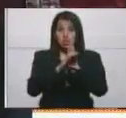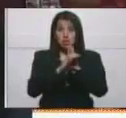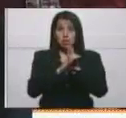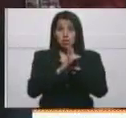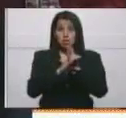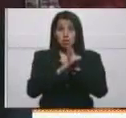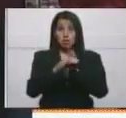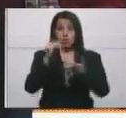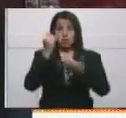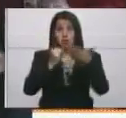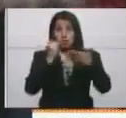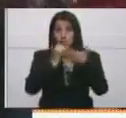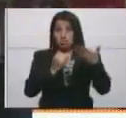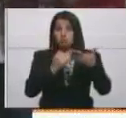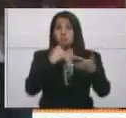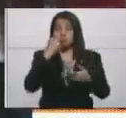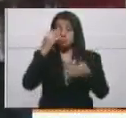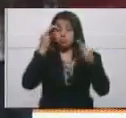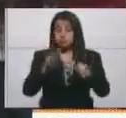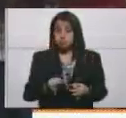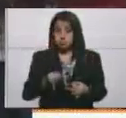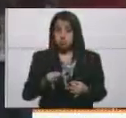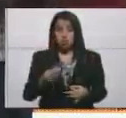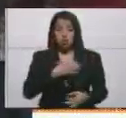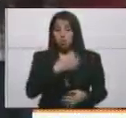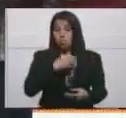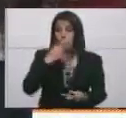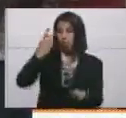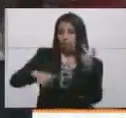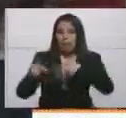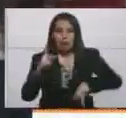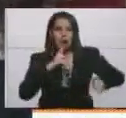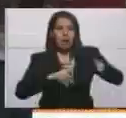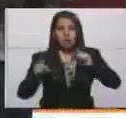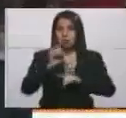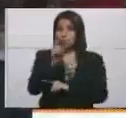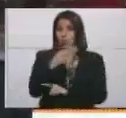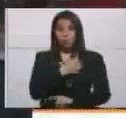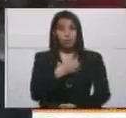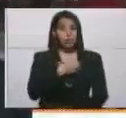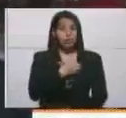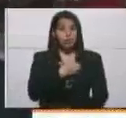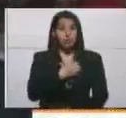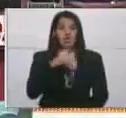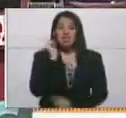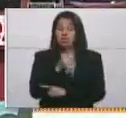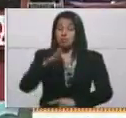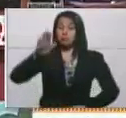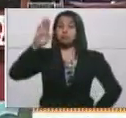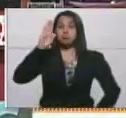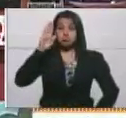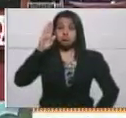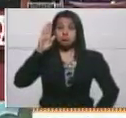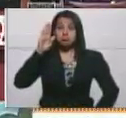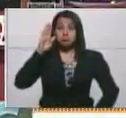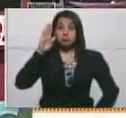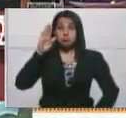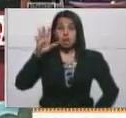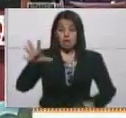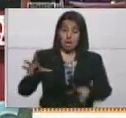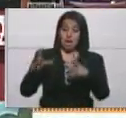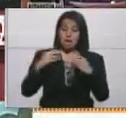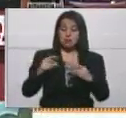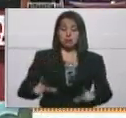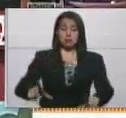requisito sine qua non, ineludible. No podrá haber un gobernador o gobernadora que se juramente y acepte su